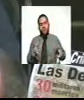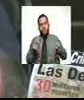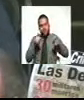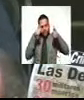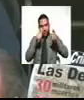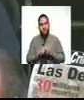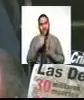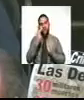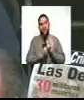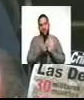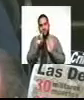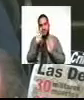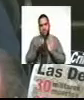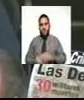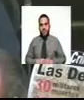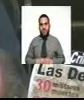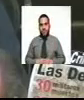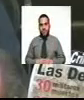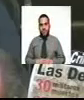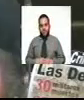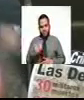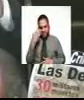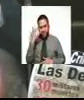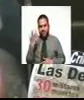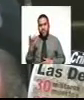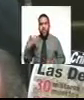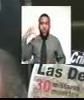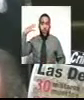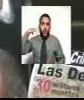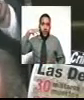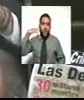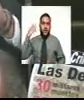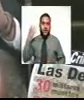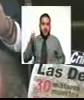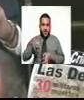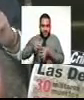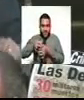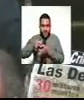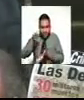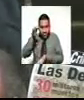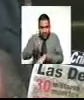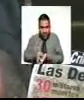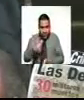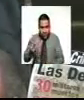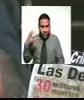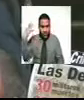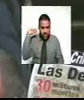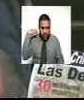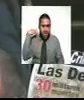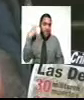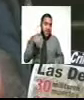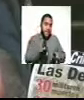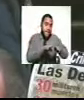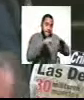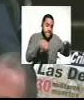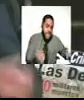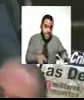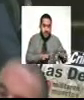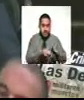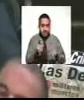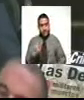2014. Solo en la ciudad de Montería y en algunas mesas que me dejaron abrir